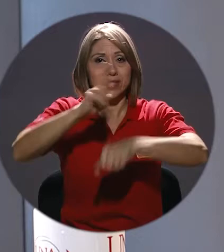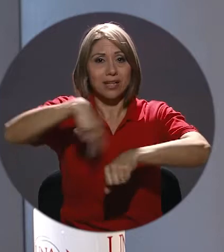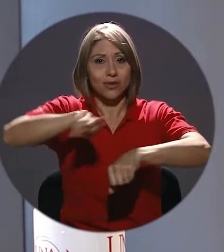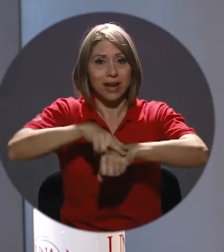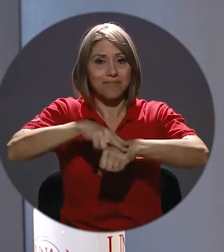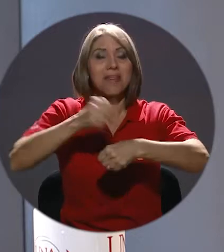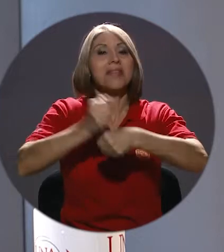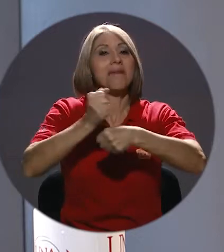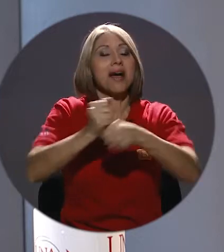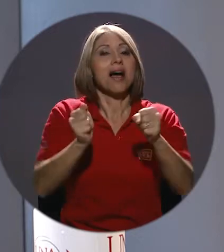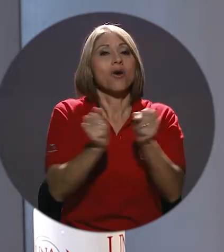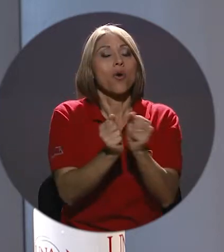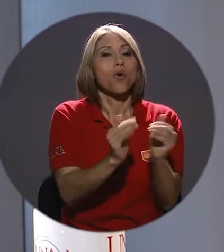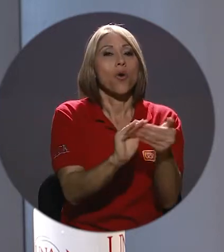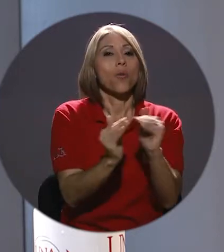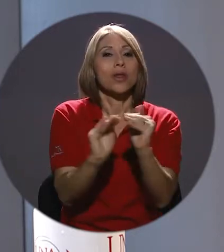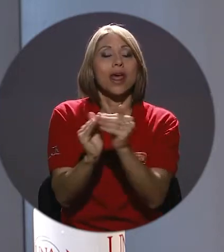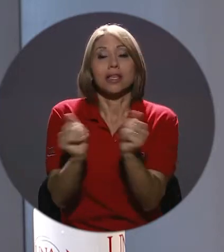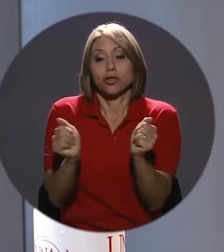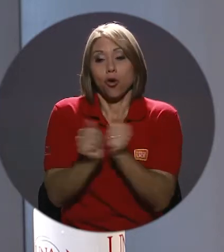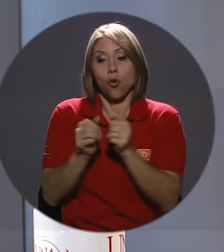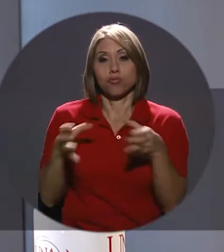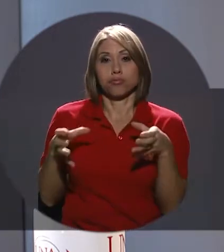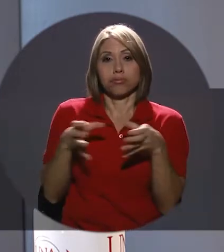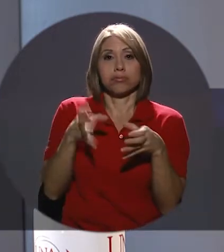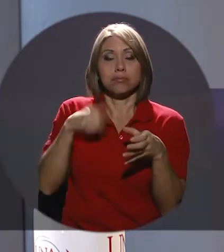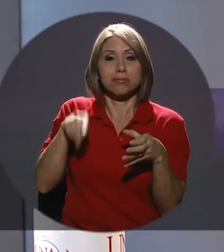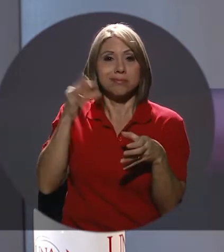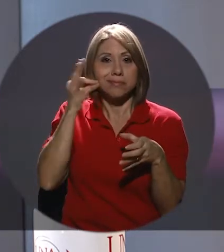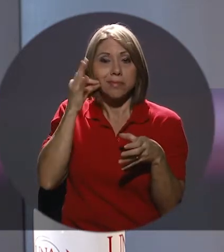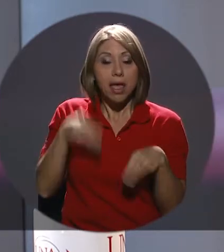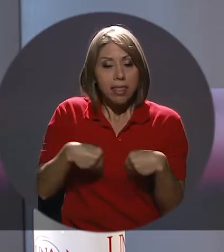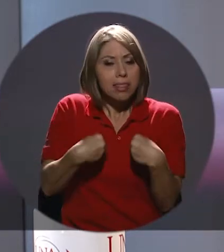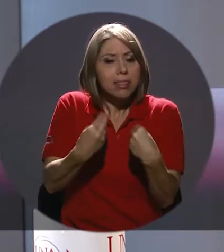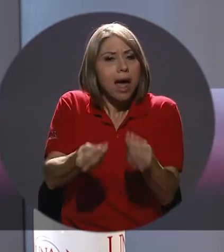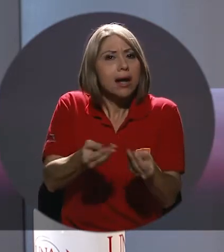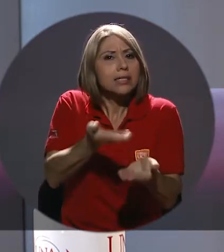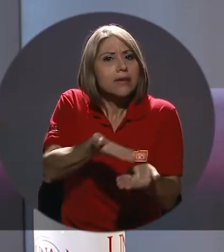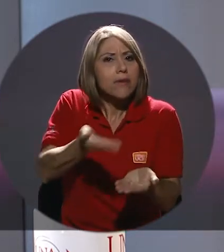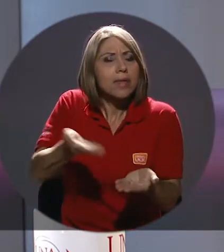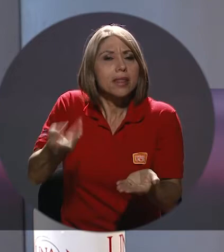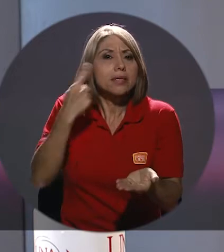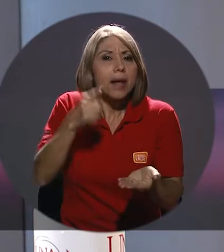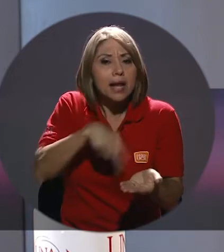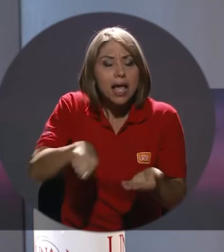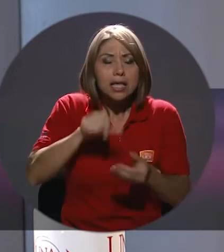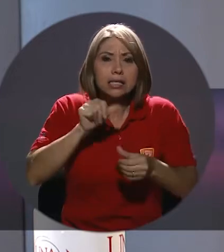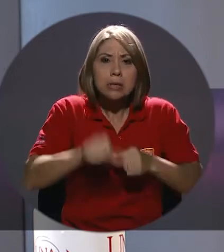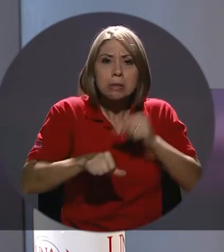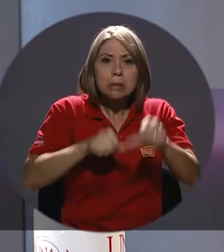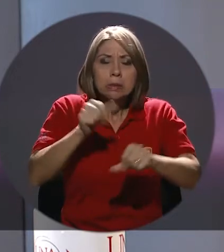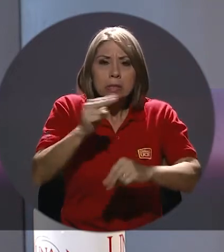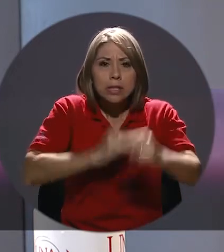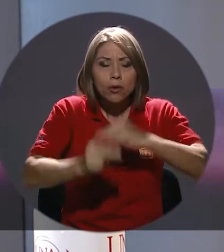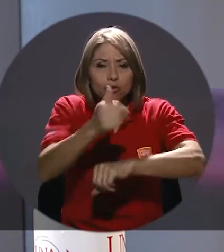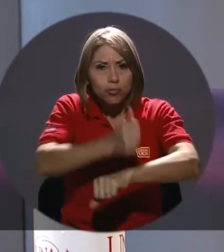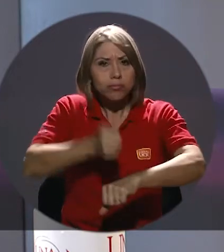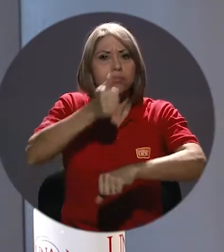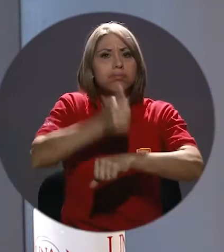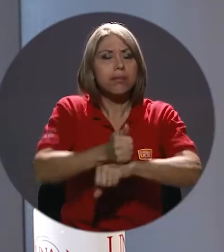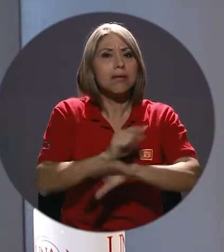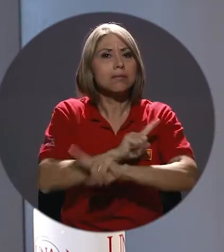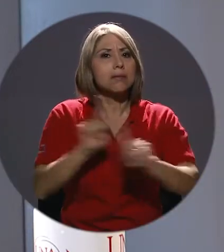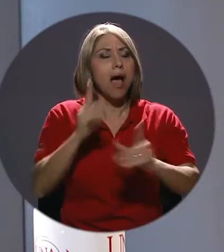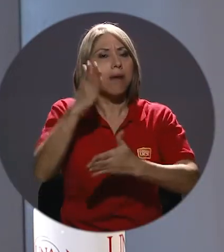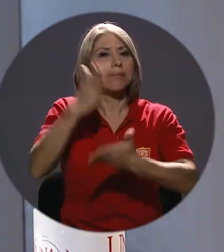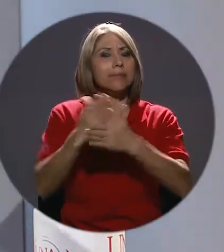Universidad Nacional, que trabaja directamente con comunidades y mujeres, dándoles herramientas para emprender y sacar a sus